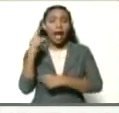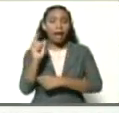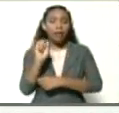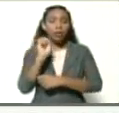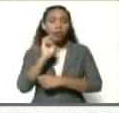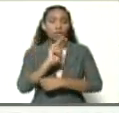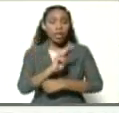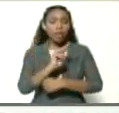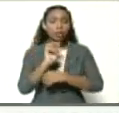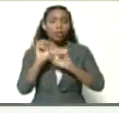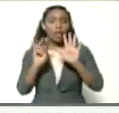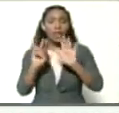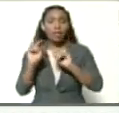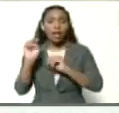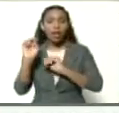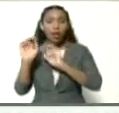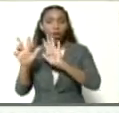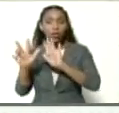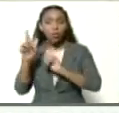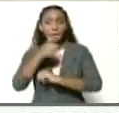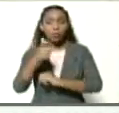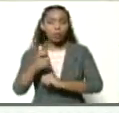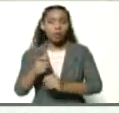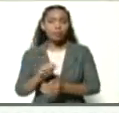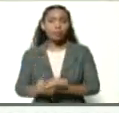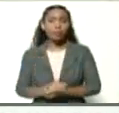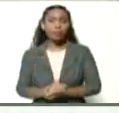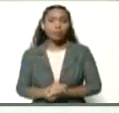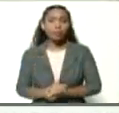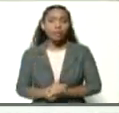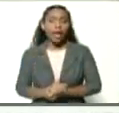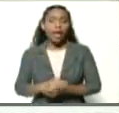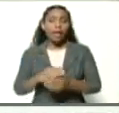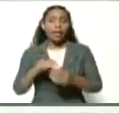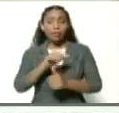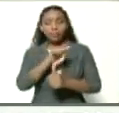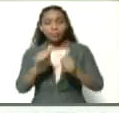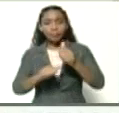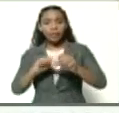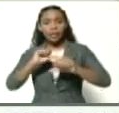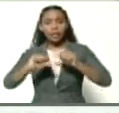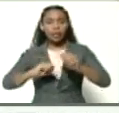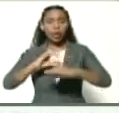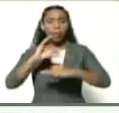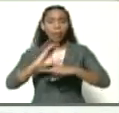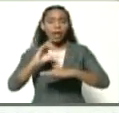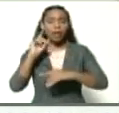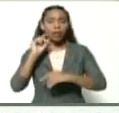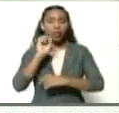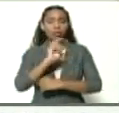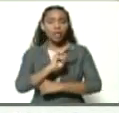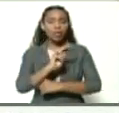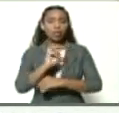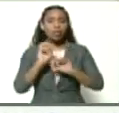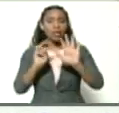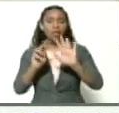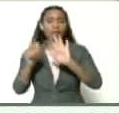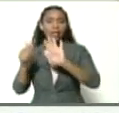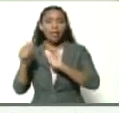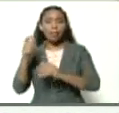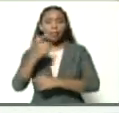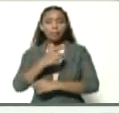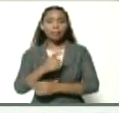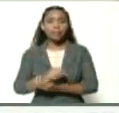278 casos. Le sigue el distrito capital con 276 casos. Nueva